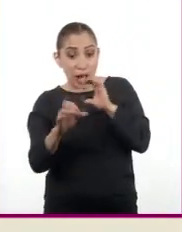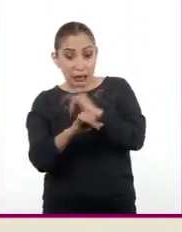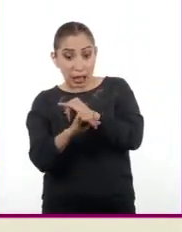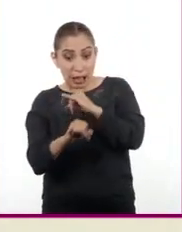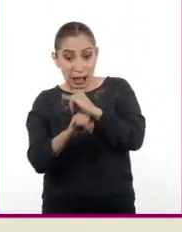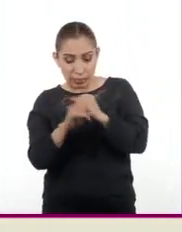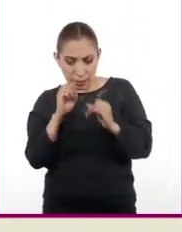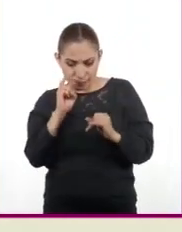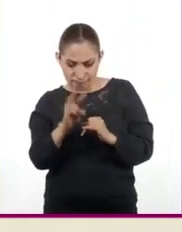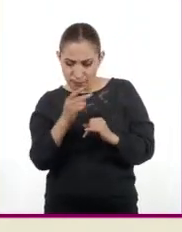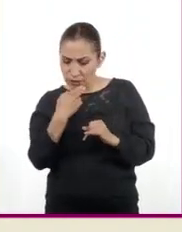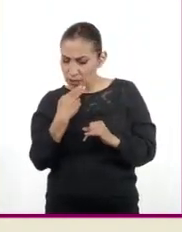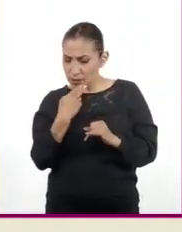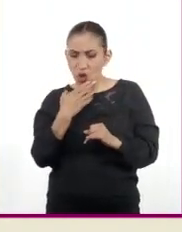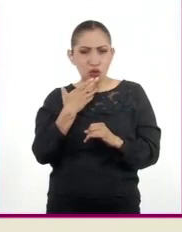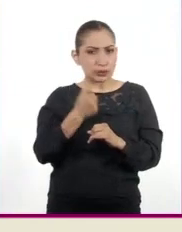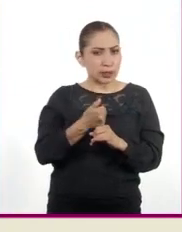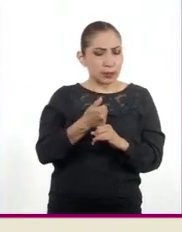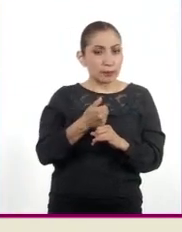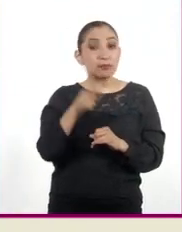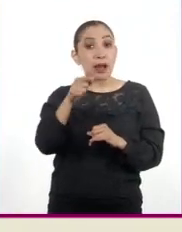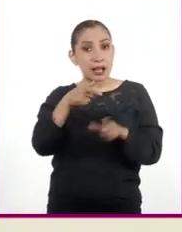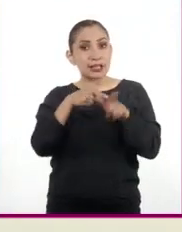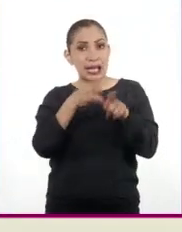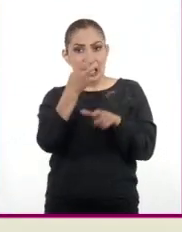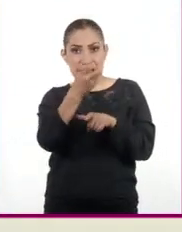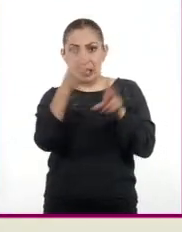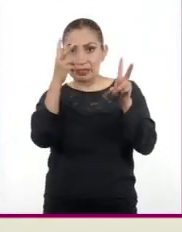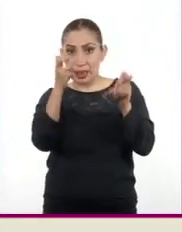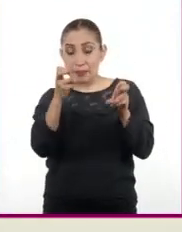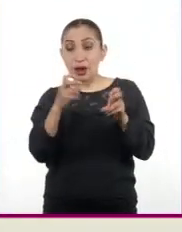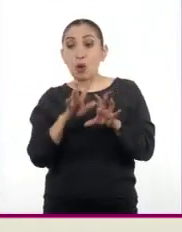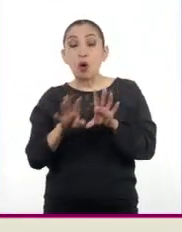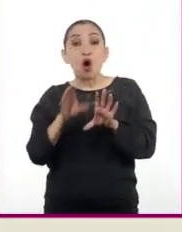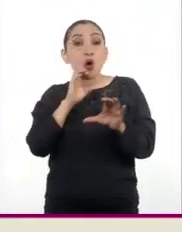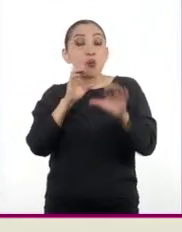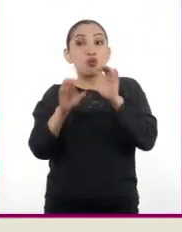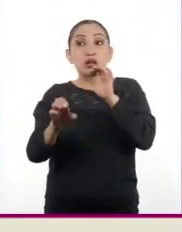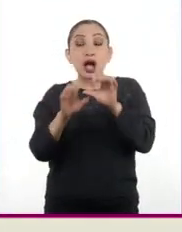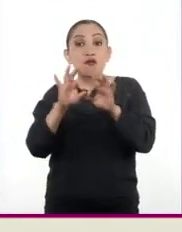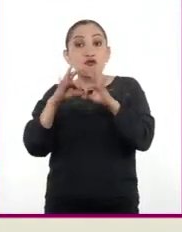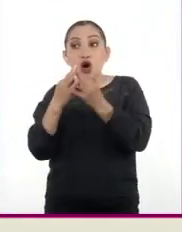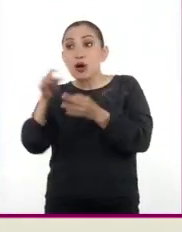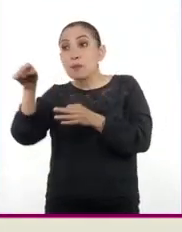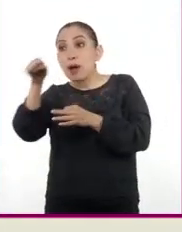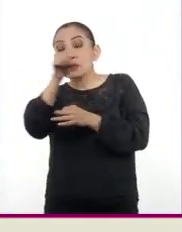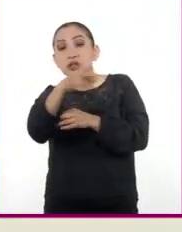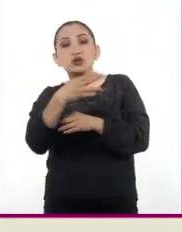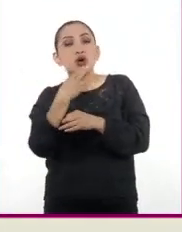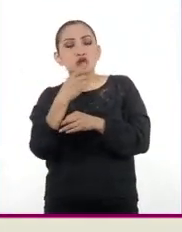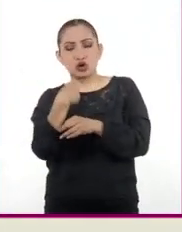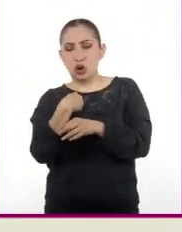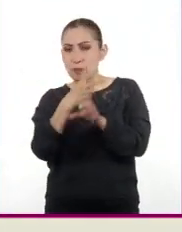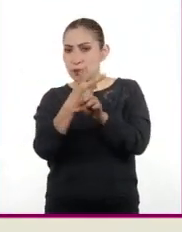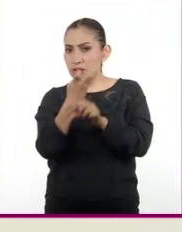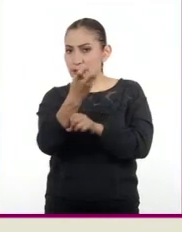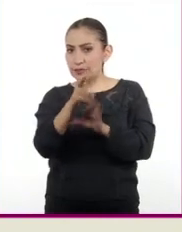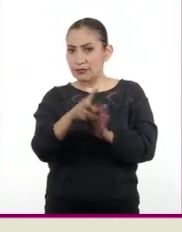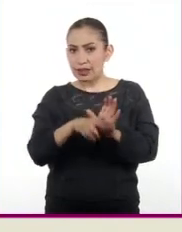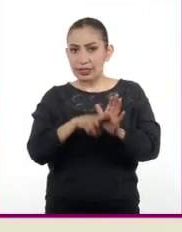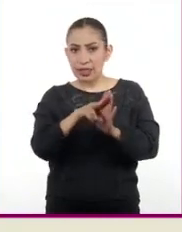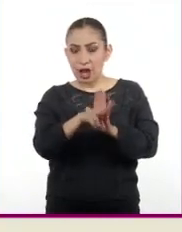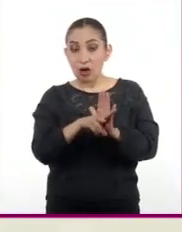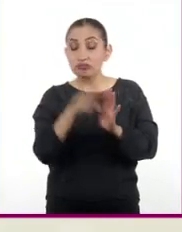redes sociales. Para continuar reflexionando acerca de los medios de comunicación y su uso, los invito a ver el siguiente